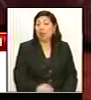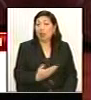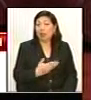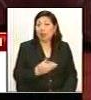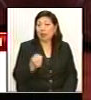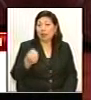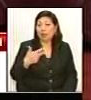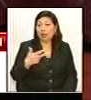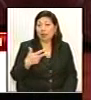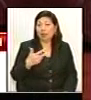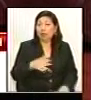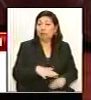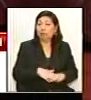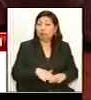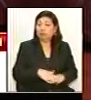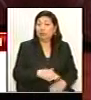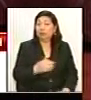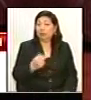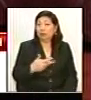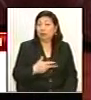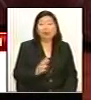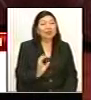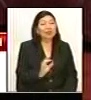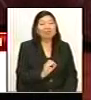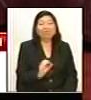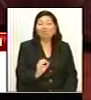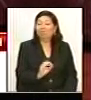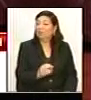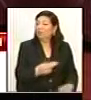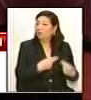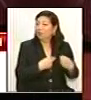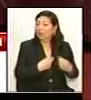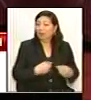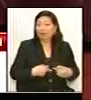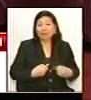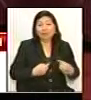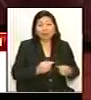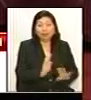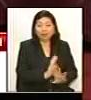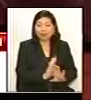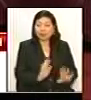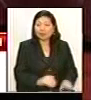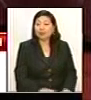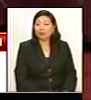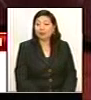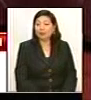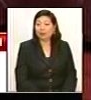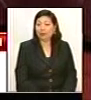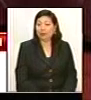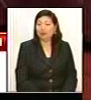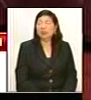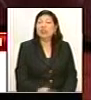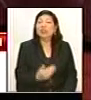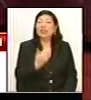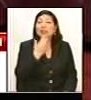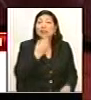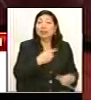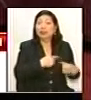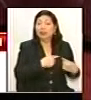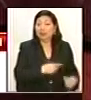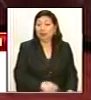ejecutivos 3 administrativos, no está en mis competencias. ¿De quién está en su